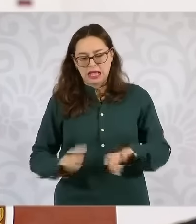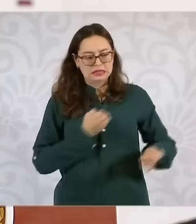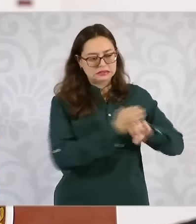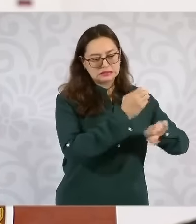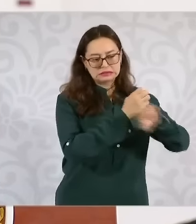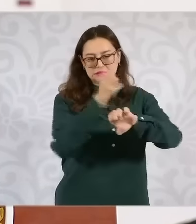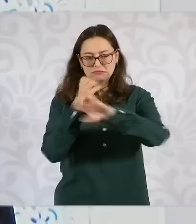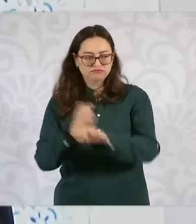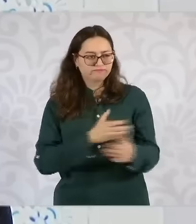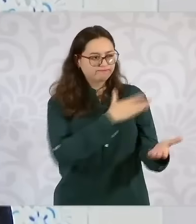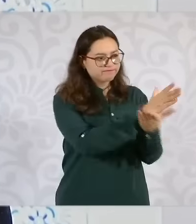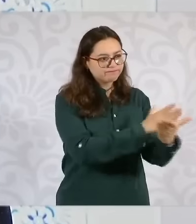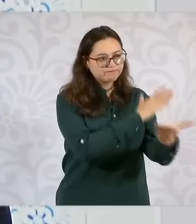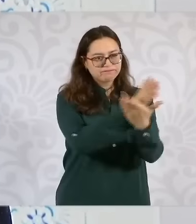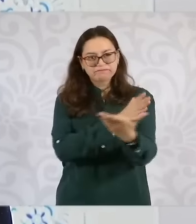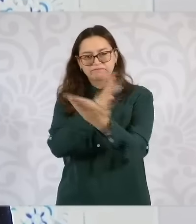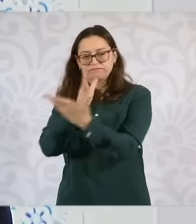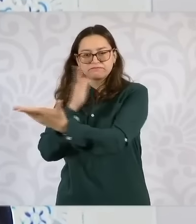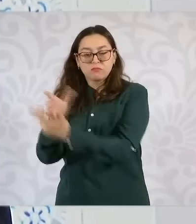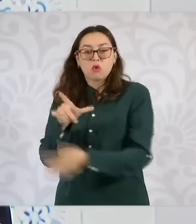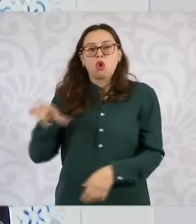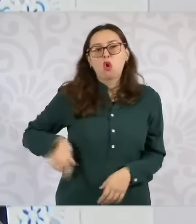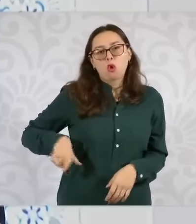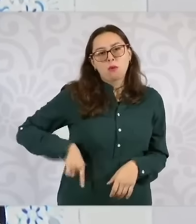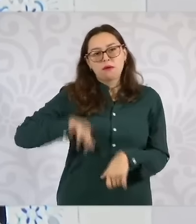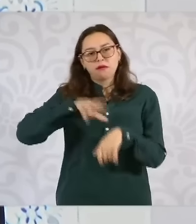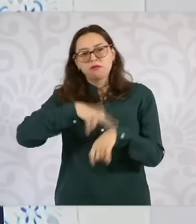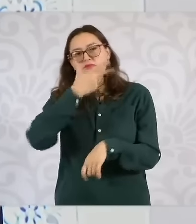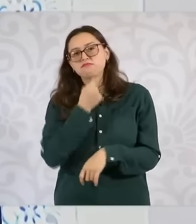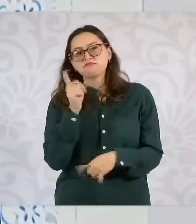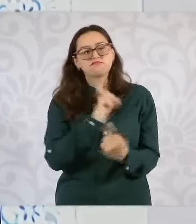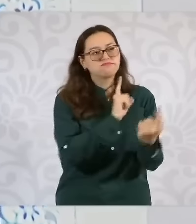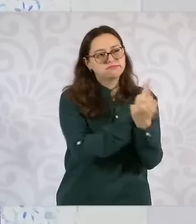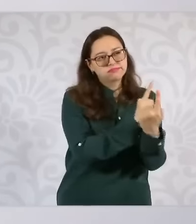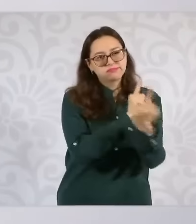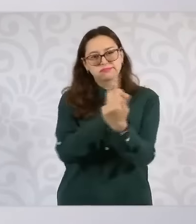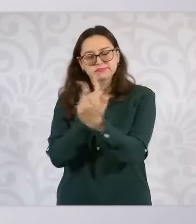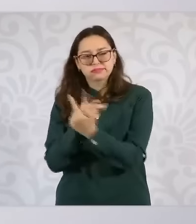con los y las gobernadoras. La idea es tener